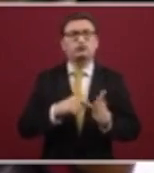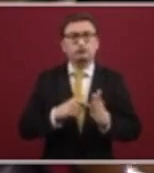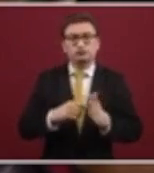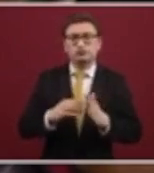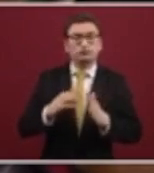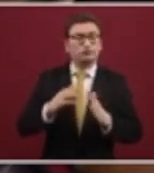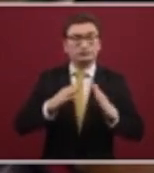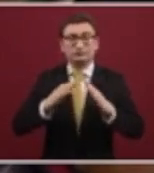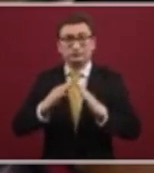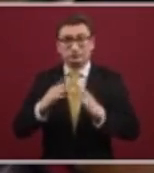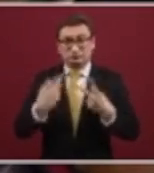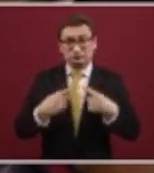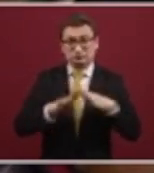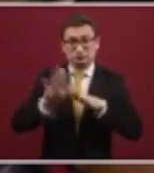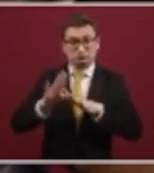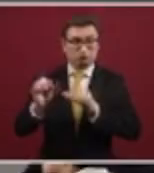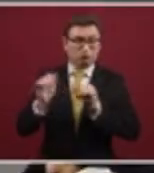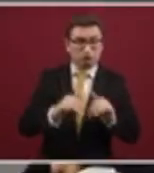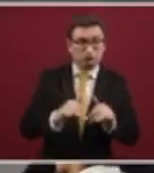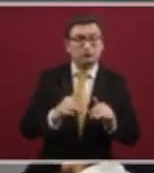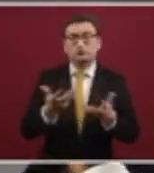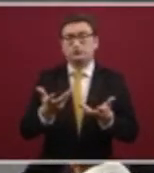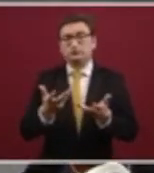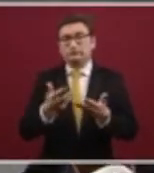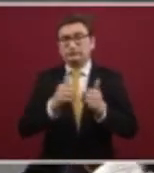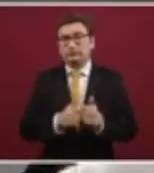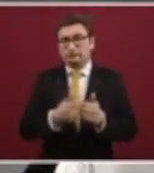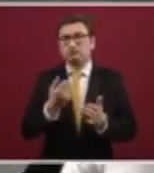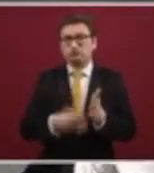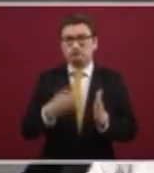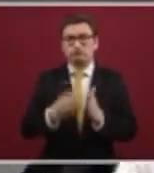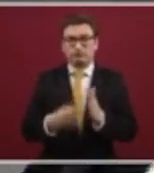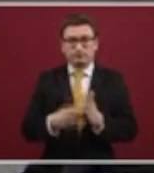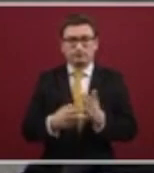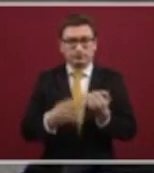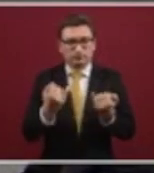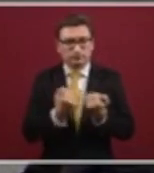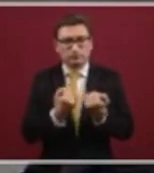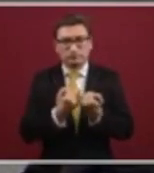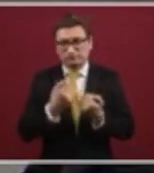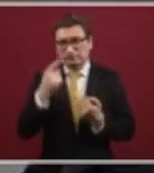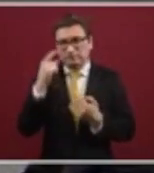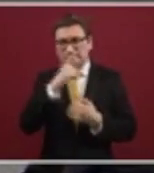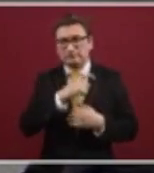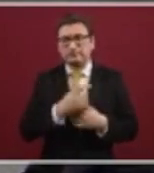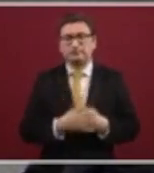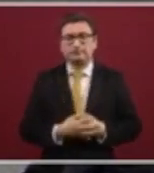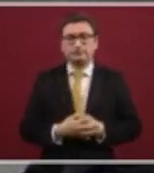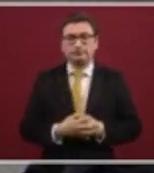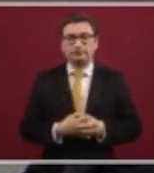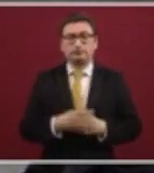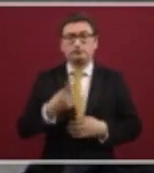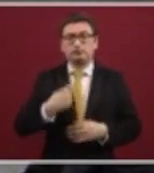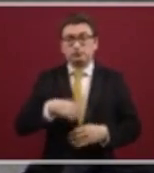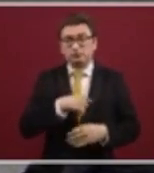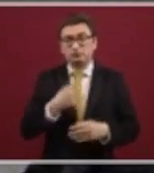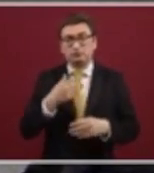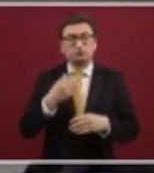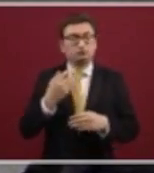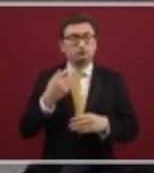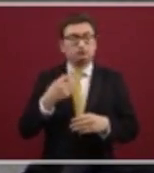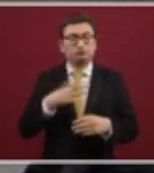déficit de albergues y también tenemos una camisa de fuerza que representa, pues tenemos entonces